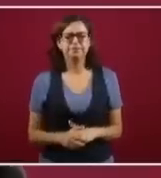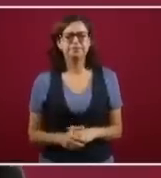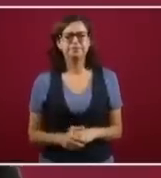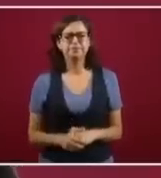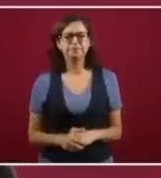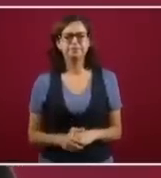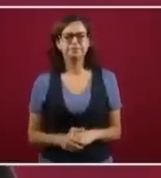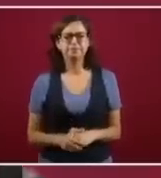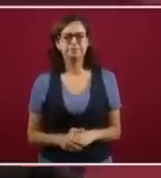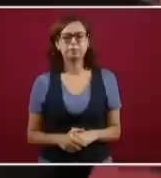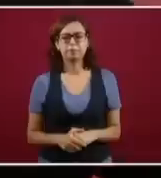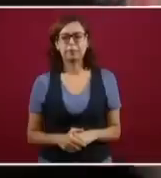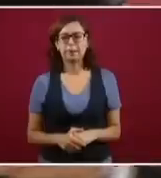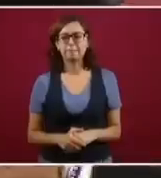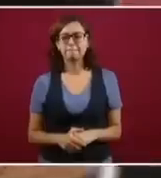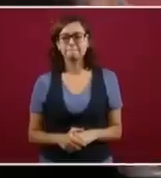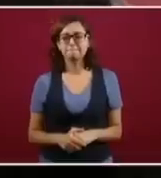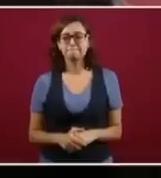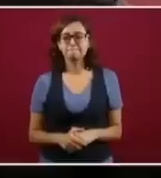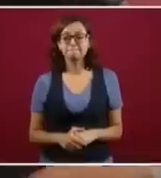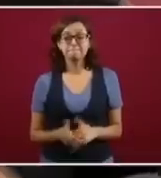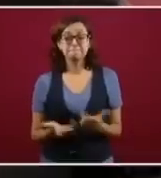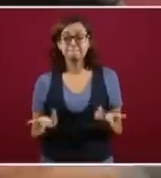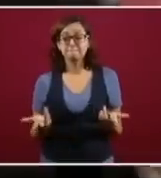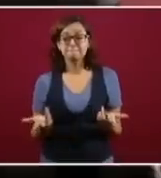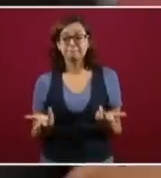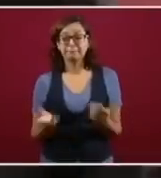Y nada,